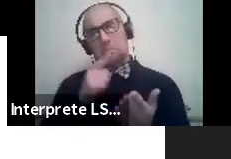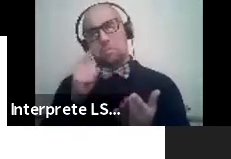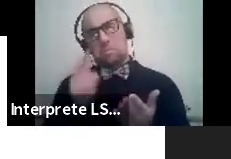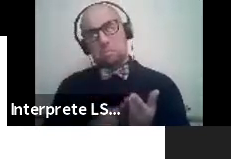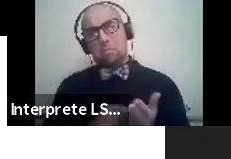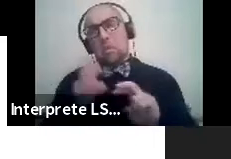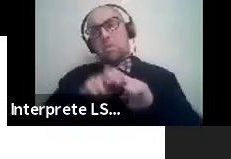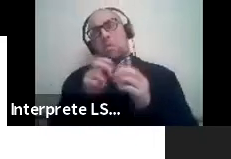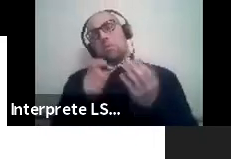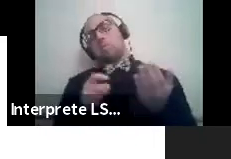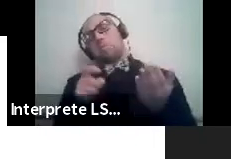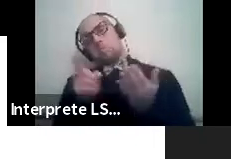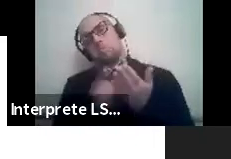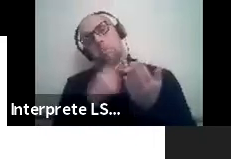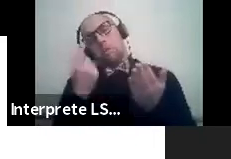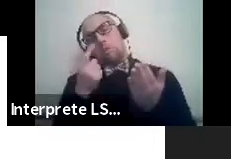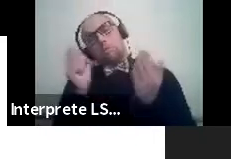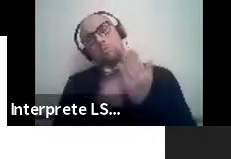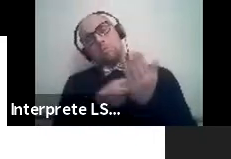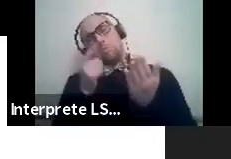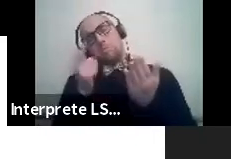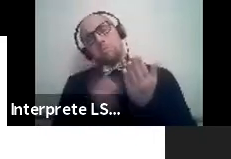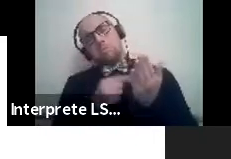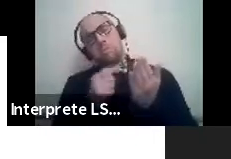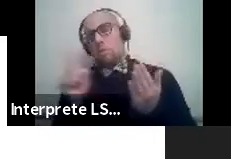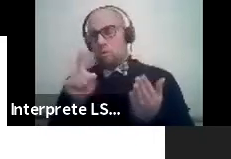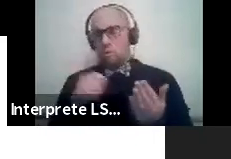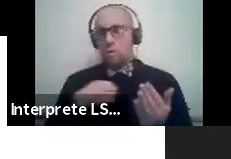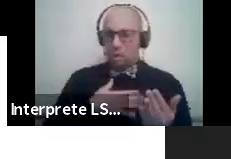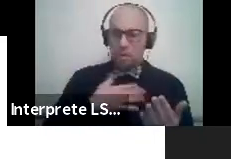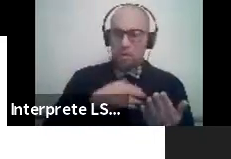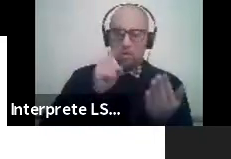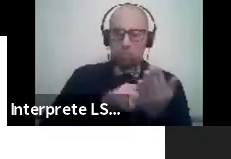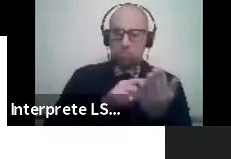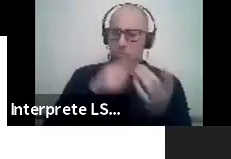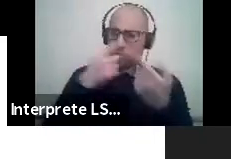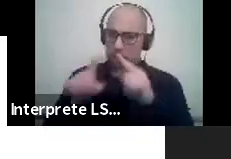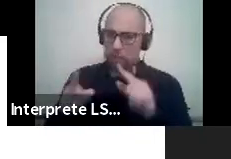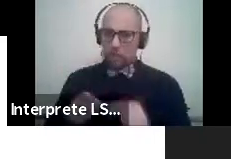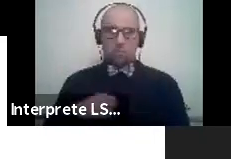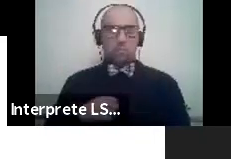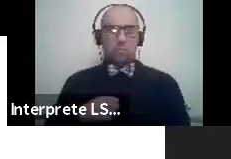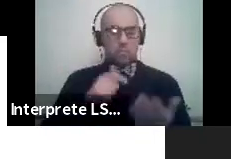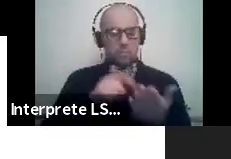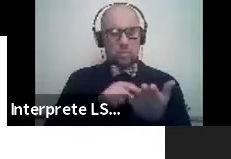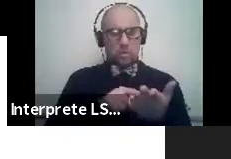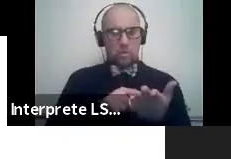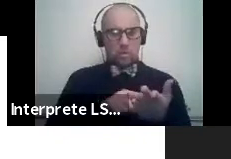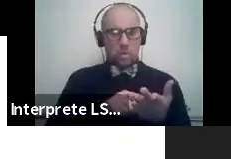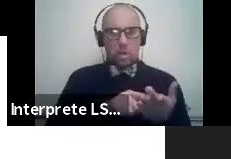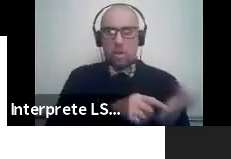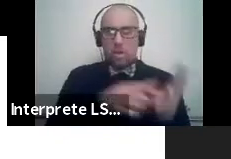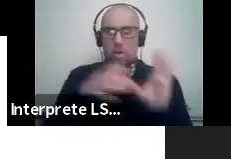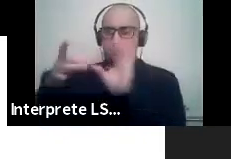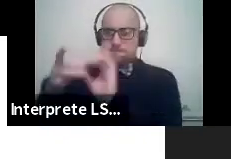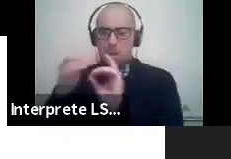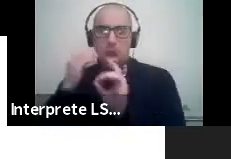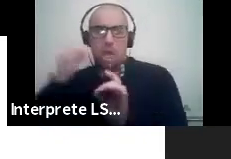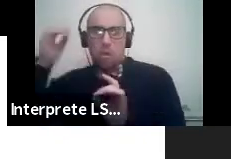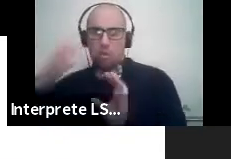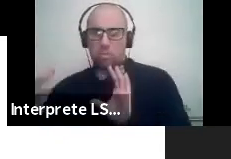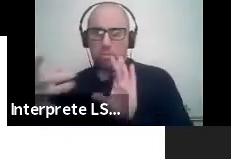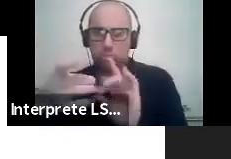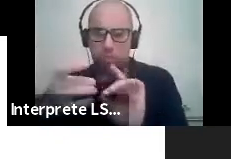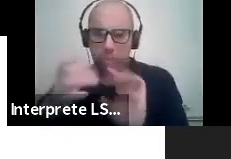sofá solo sin ninguna compañía. Esta aplicación tenía que facilitar su uso con adultos